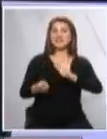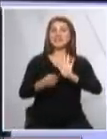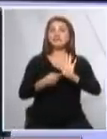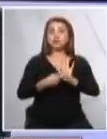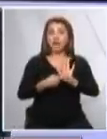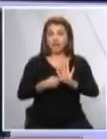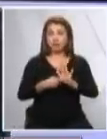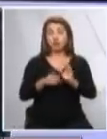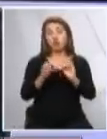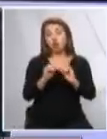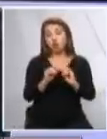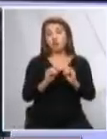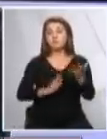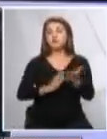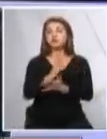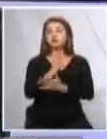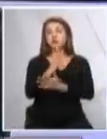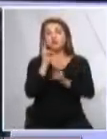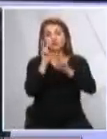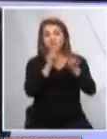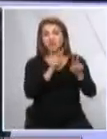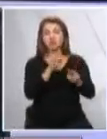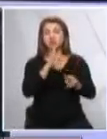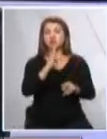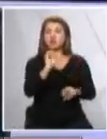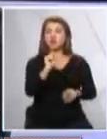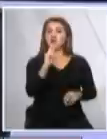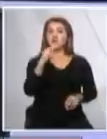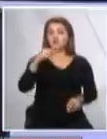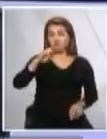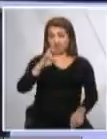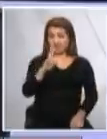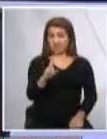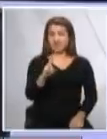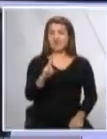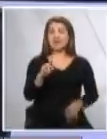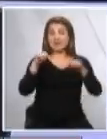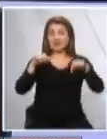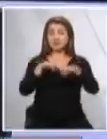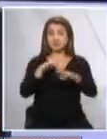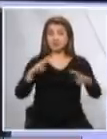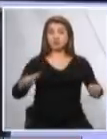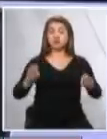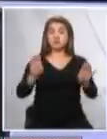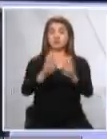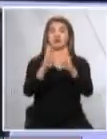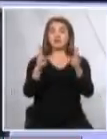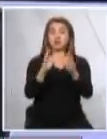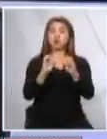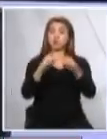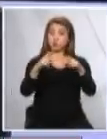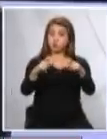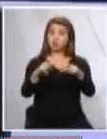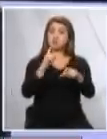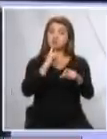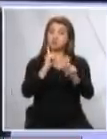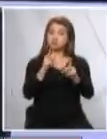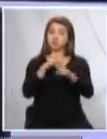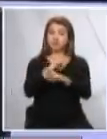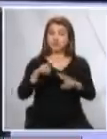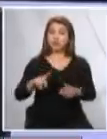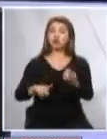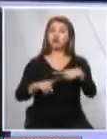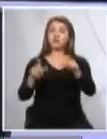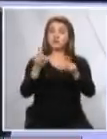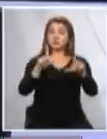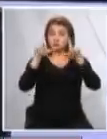a lo que se está viendo con Wagner, la posibilidad, que también esta investigación va a abrir la posibilidad de tener que investigar a muchas personas